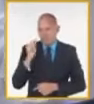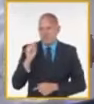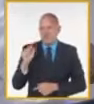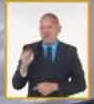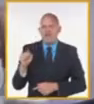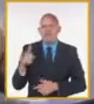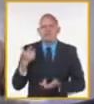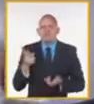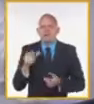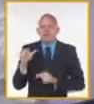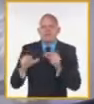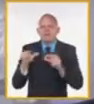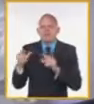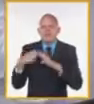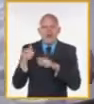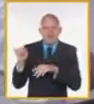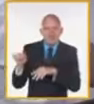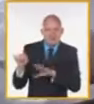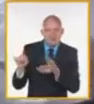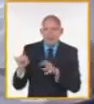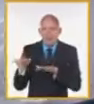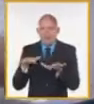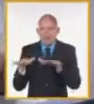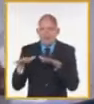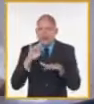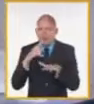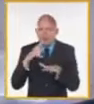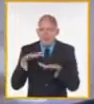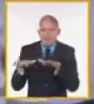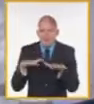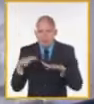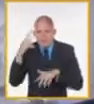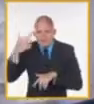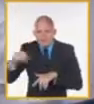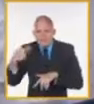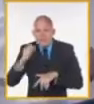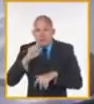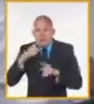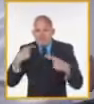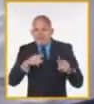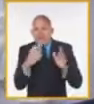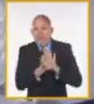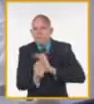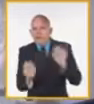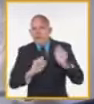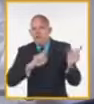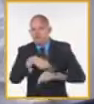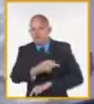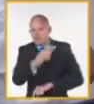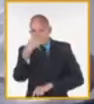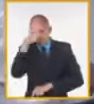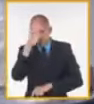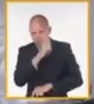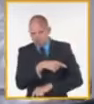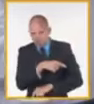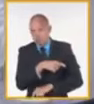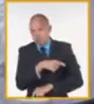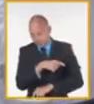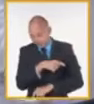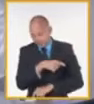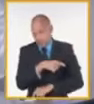en el condado colier el condado de coler es donde está Naples ahora y la ca tenía campamento en ese mismo condado en el año